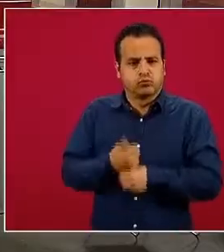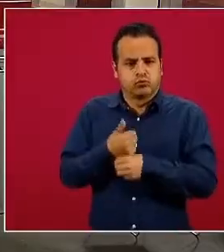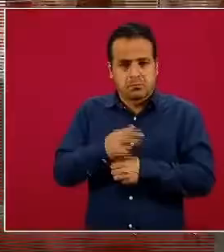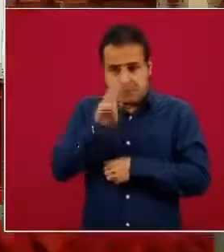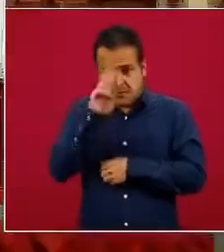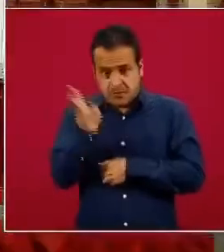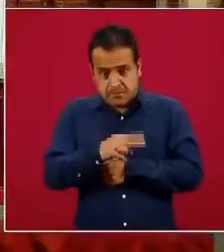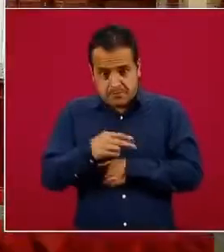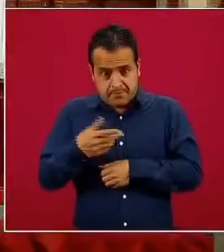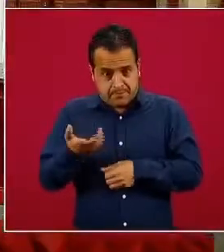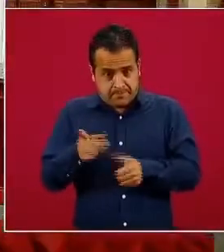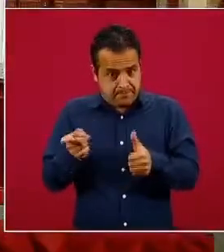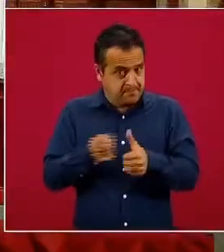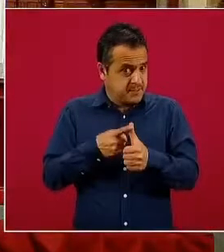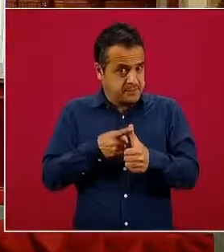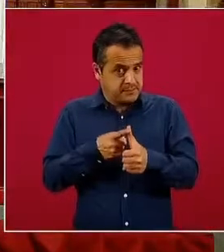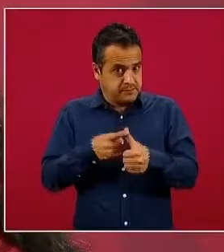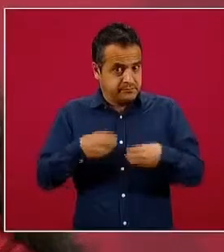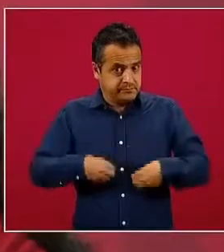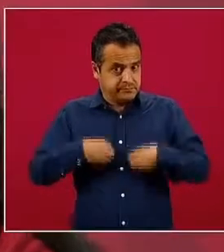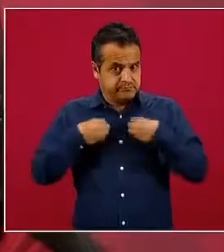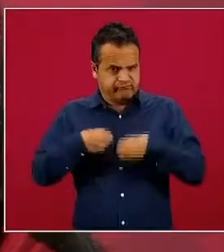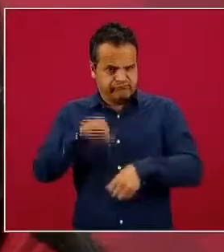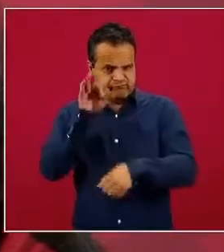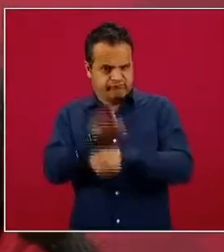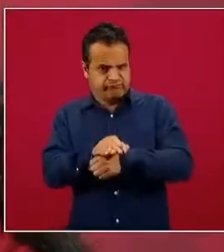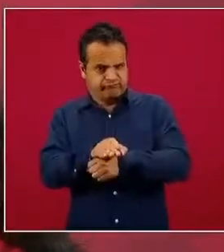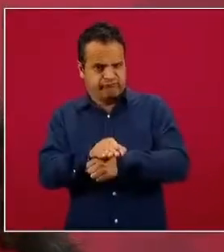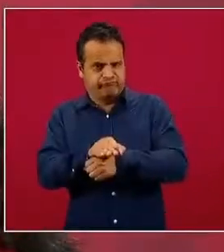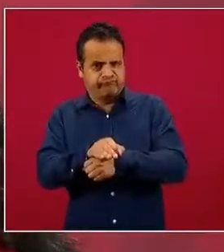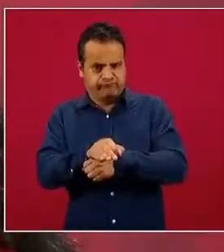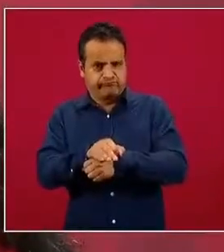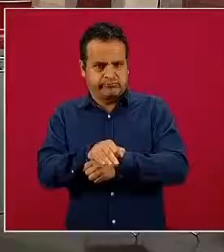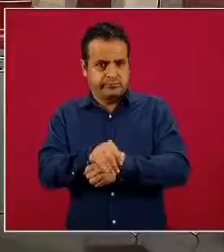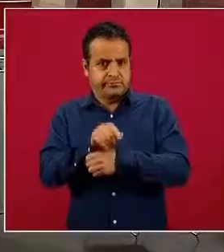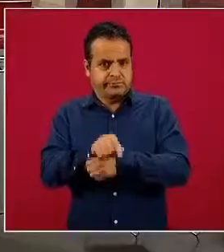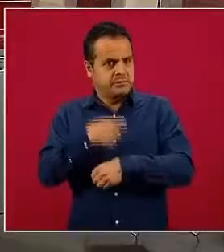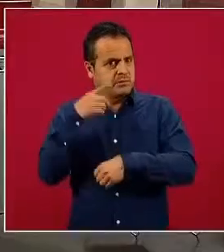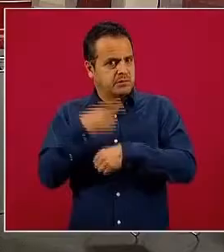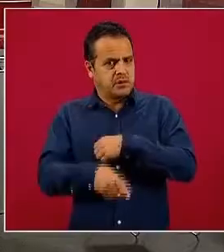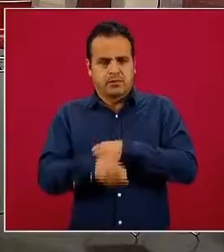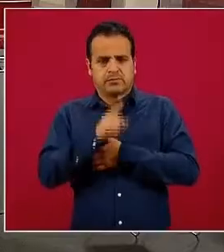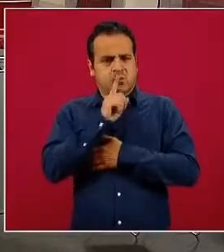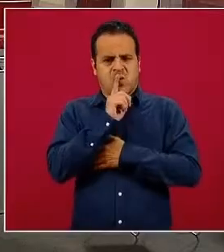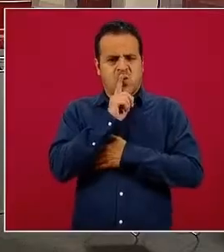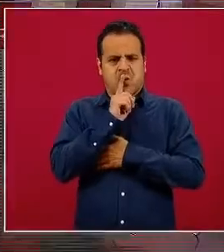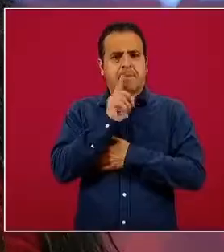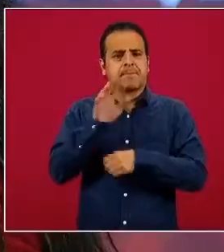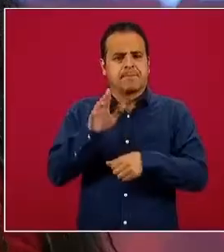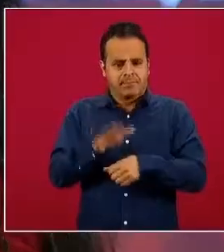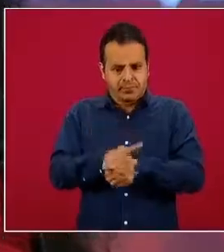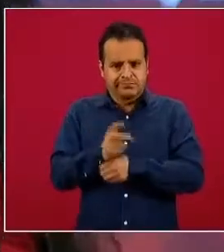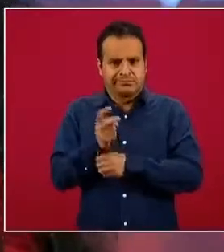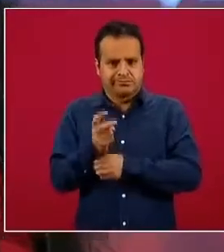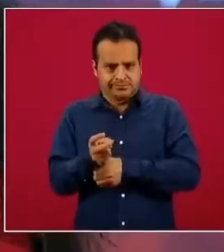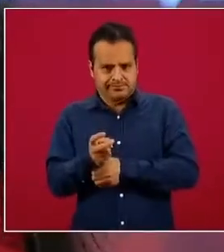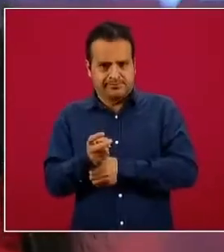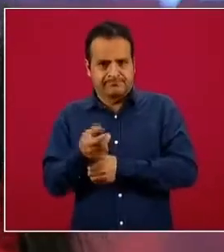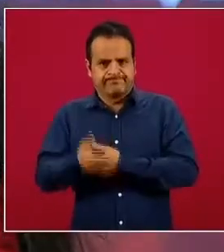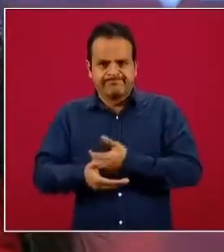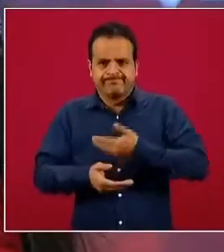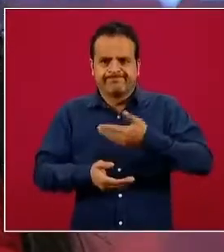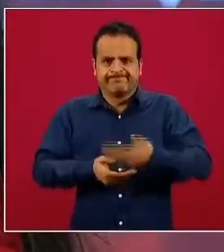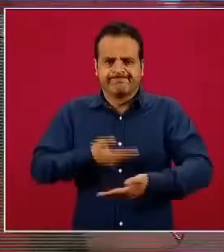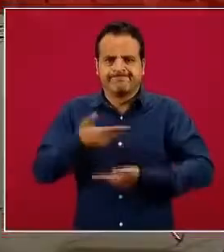nunca en riesgo la vida. Somos un sector muy consciente también y estamos para colaborar en ello, y hago el comentario de la virtualidad